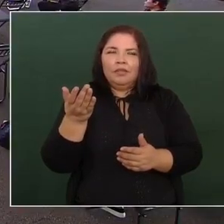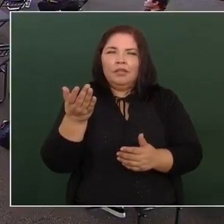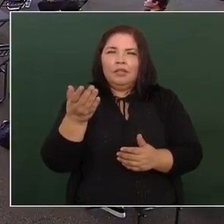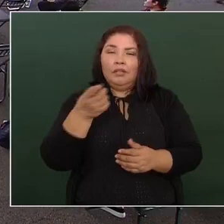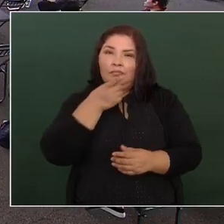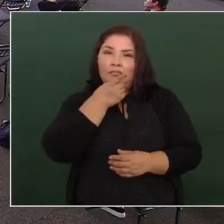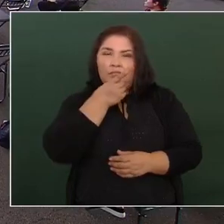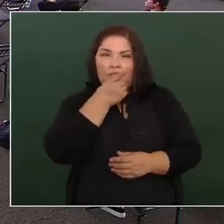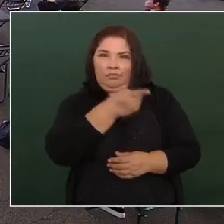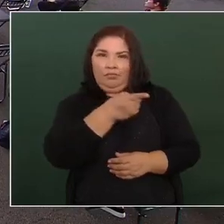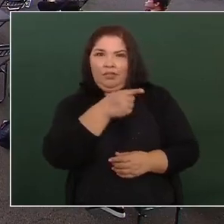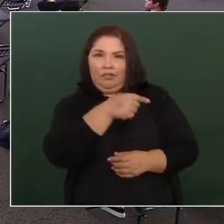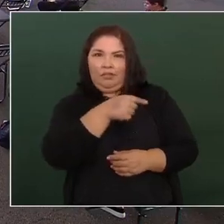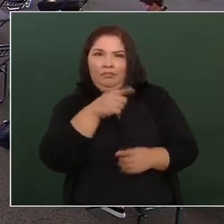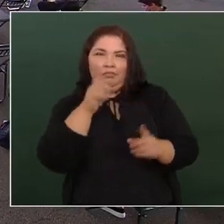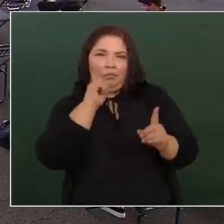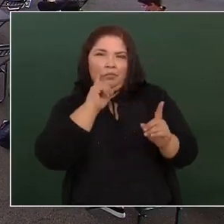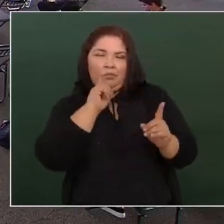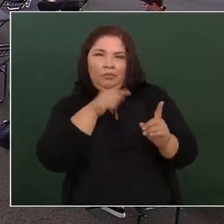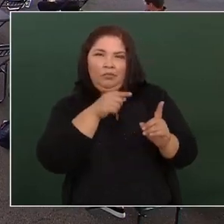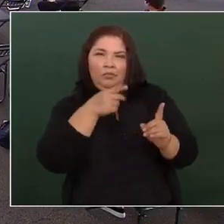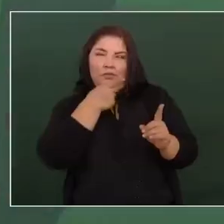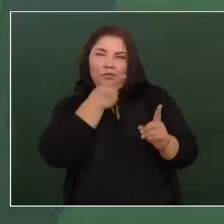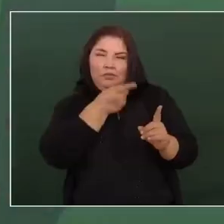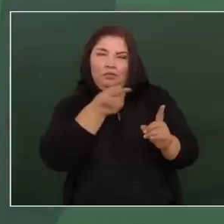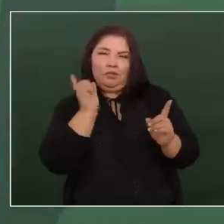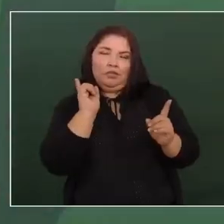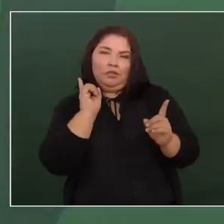Dice que de acuerdo a las,